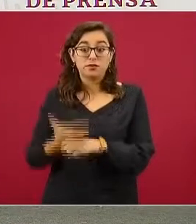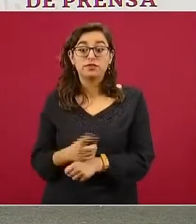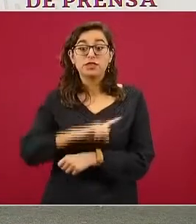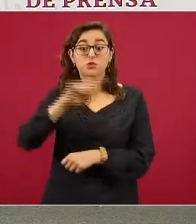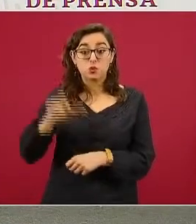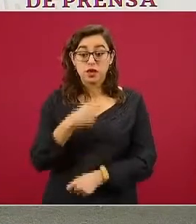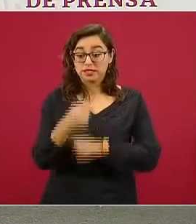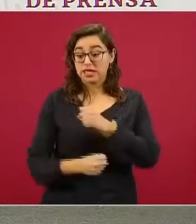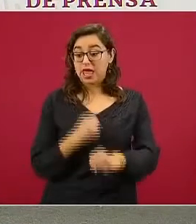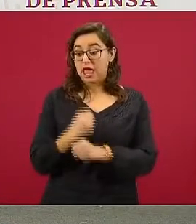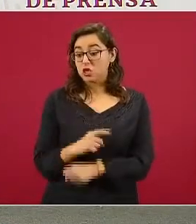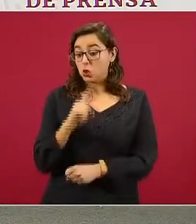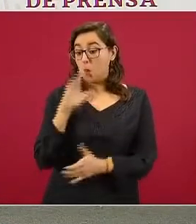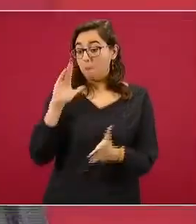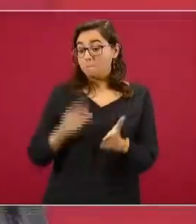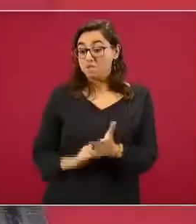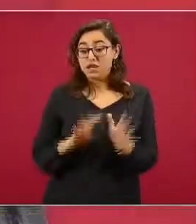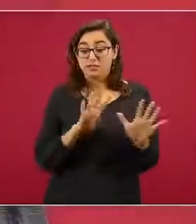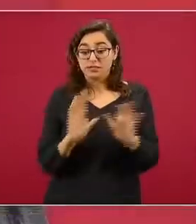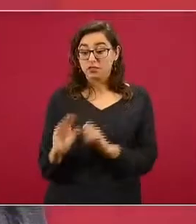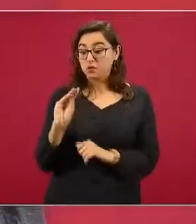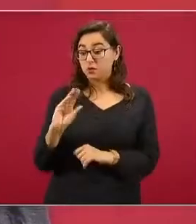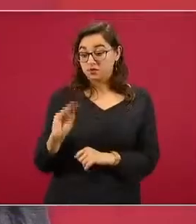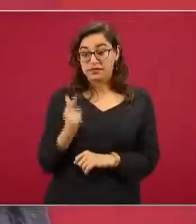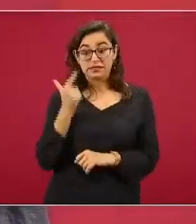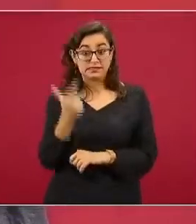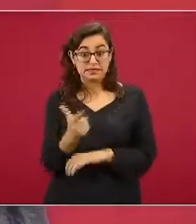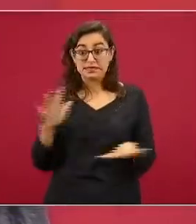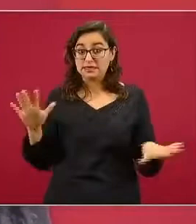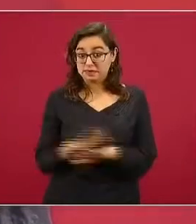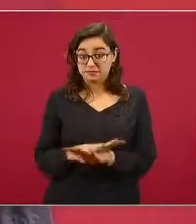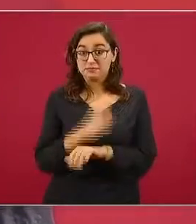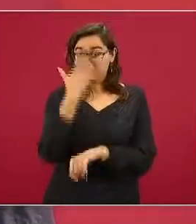en 1997.